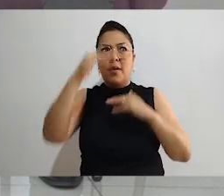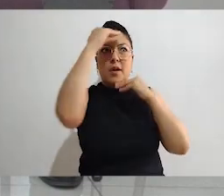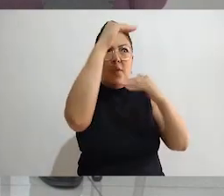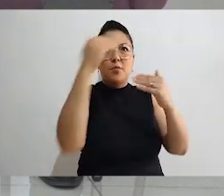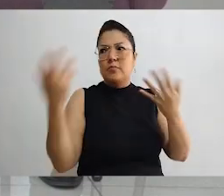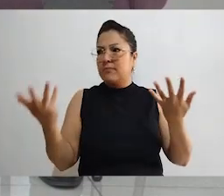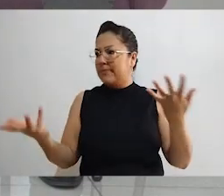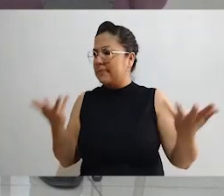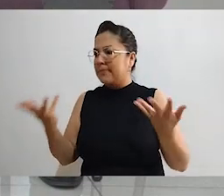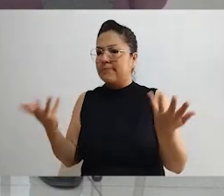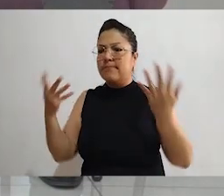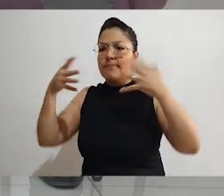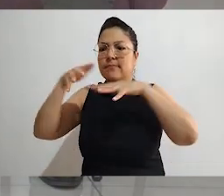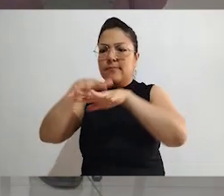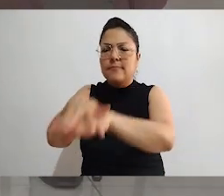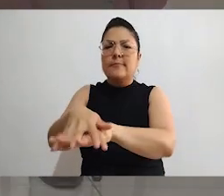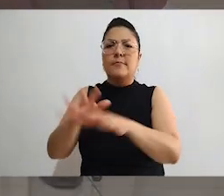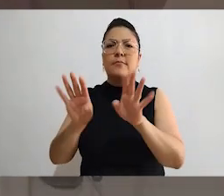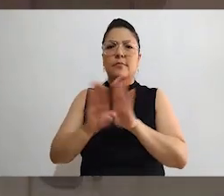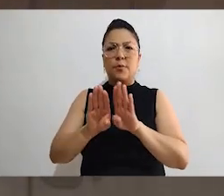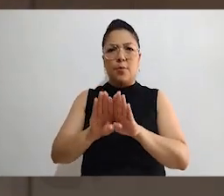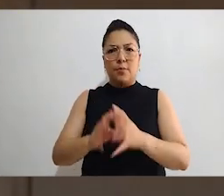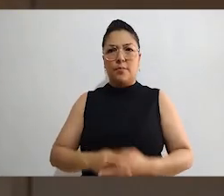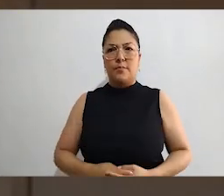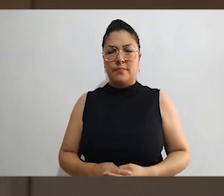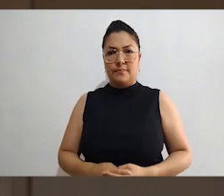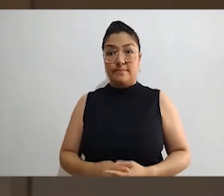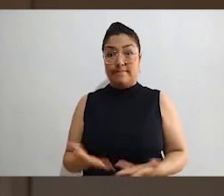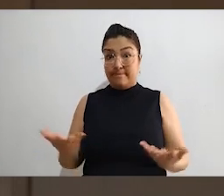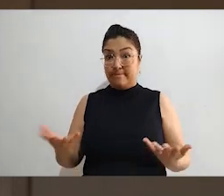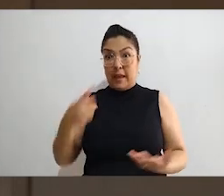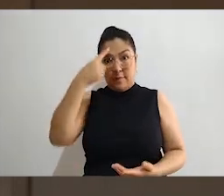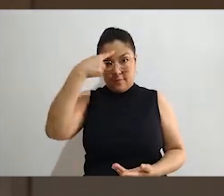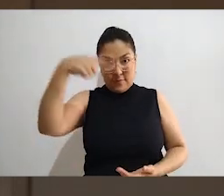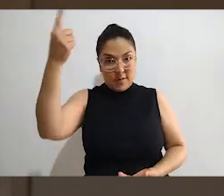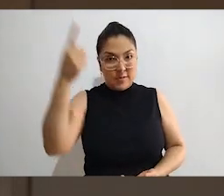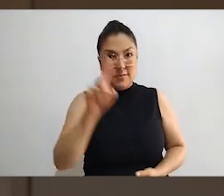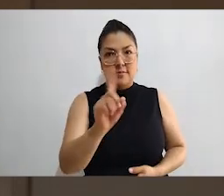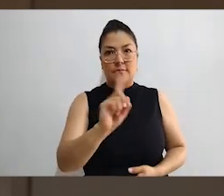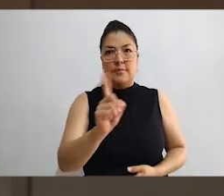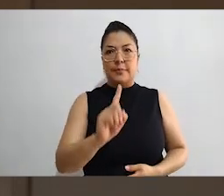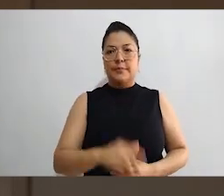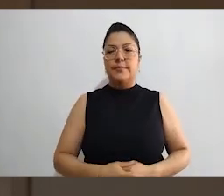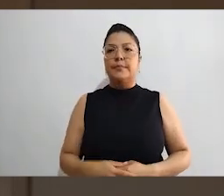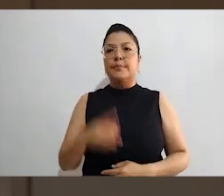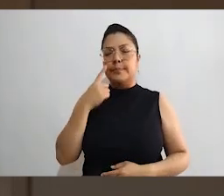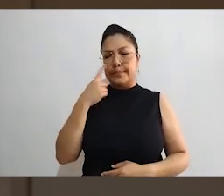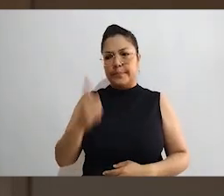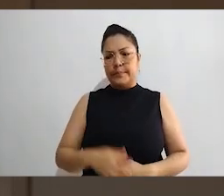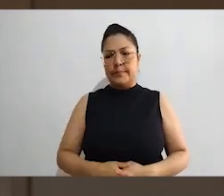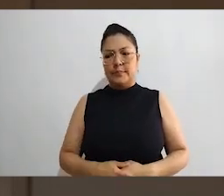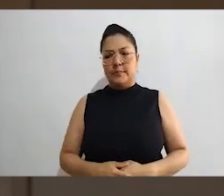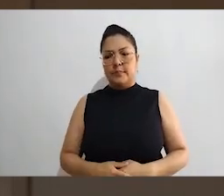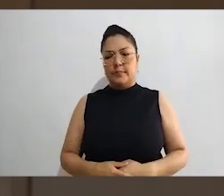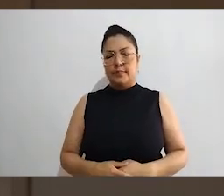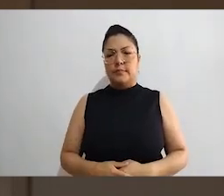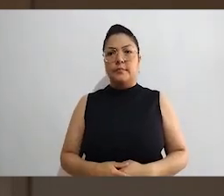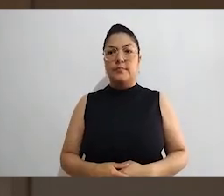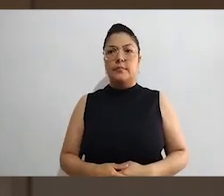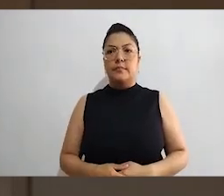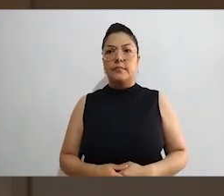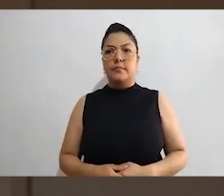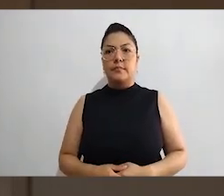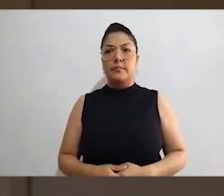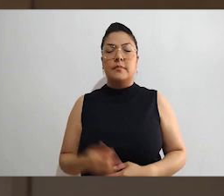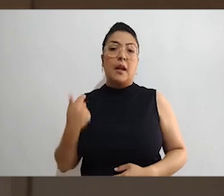No va a ser sencillo porque incluso hablo por mí. Fuimos educados bajo un modelo distinto al